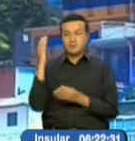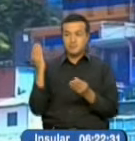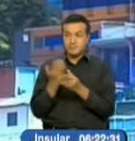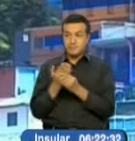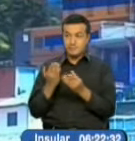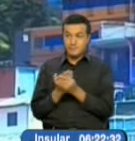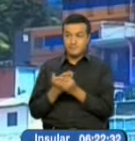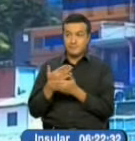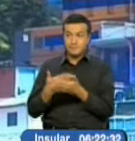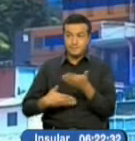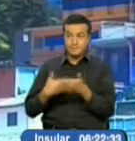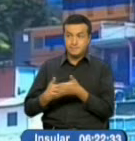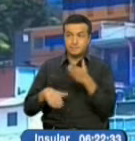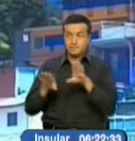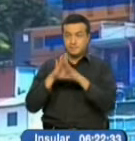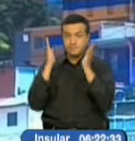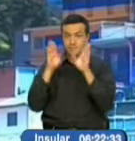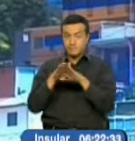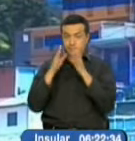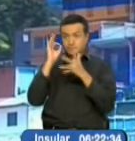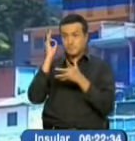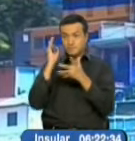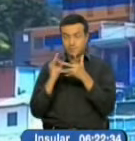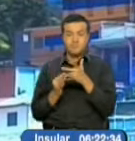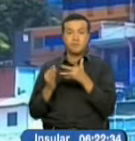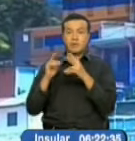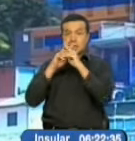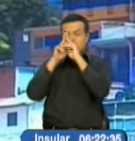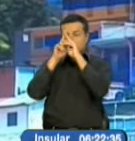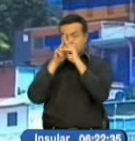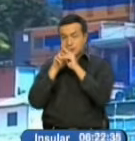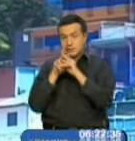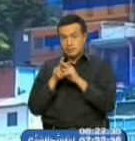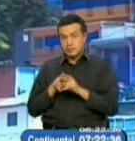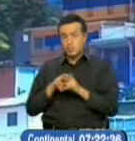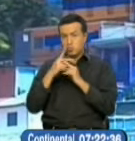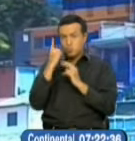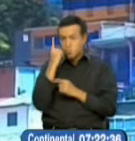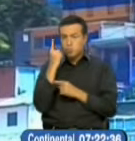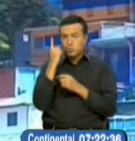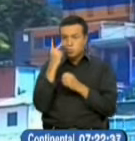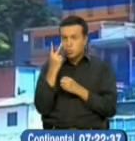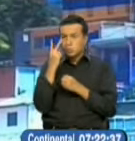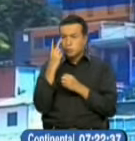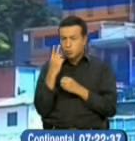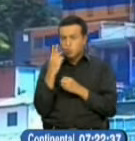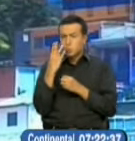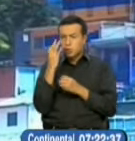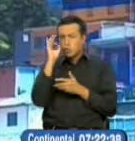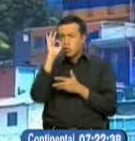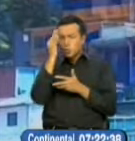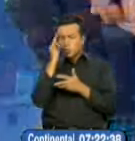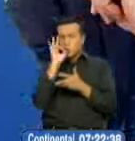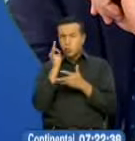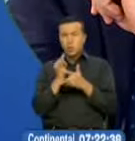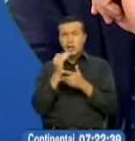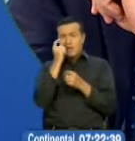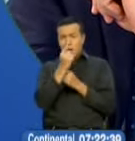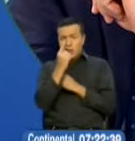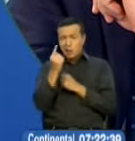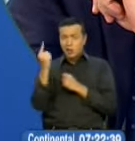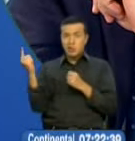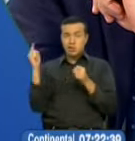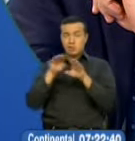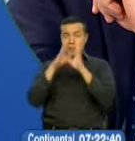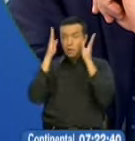y urnas que se van a abrir a efectos de revisar una por una, es decir, se van a contar cada una de las actas